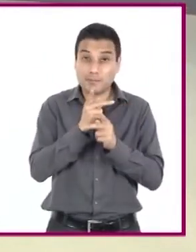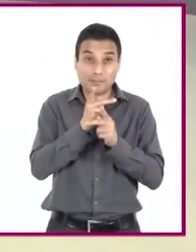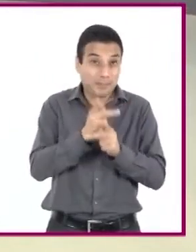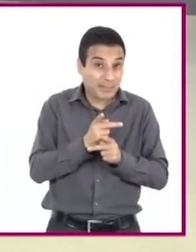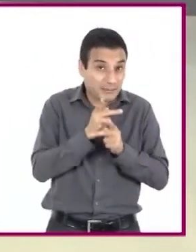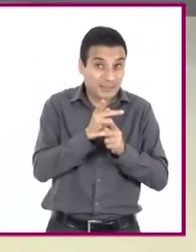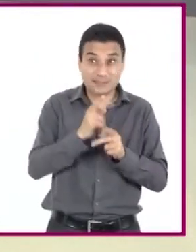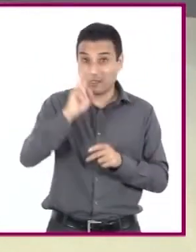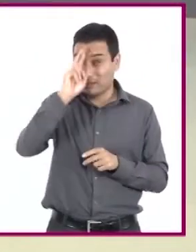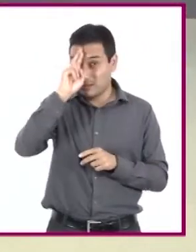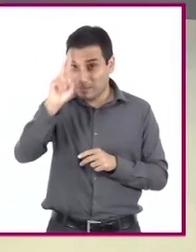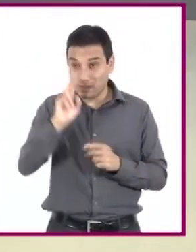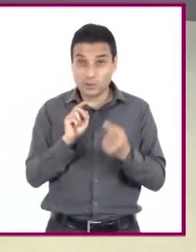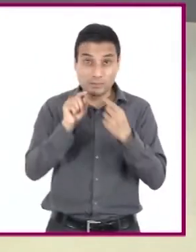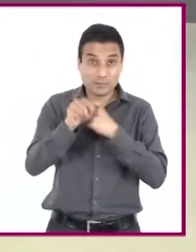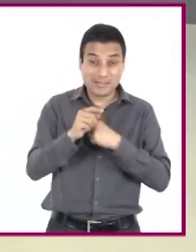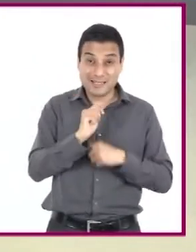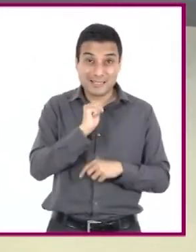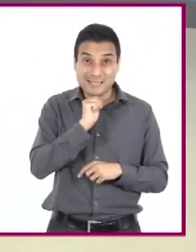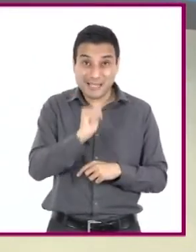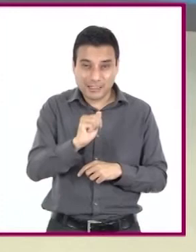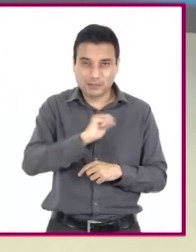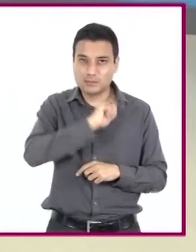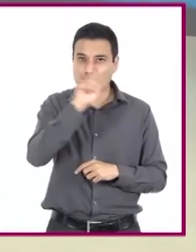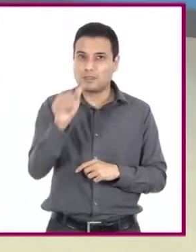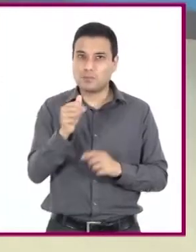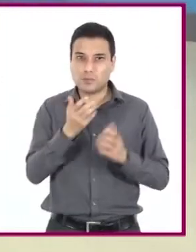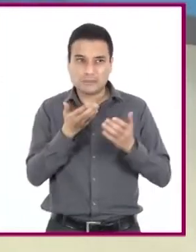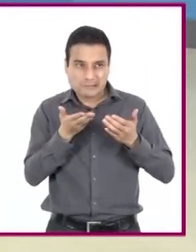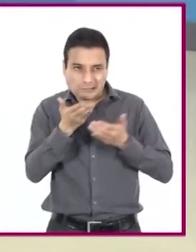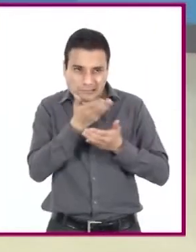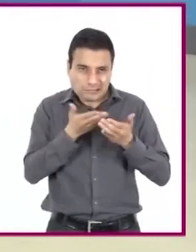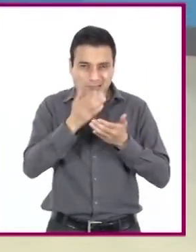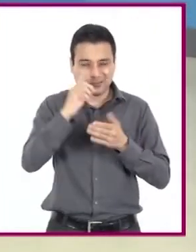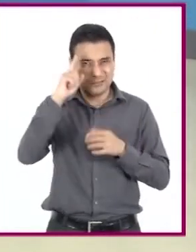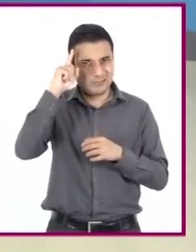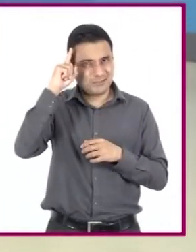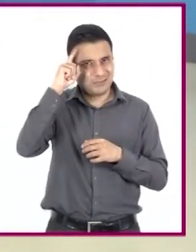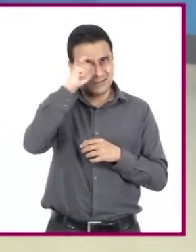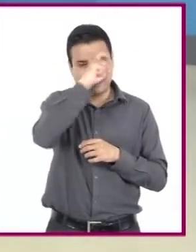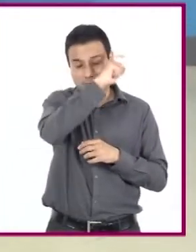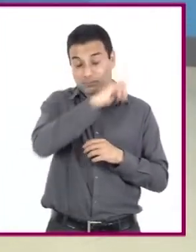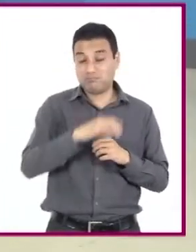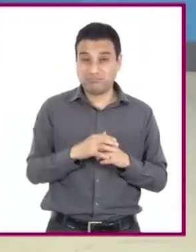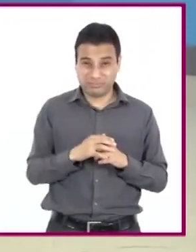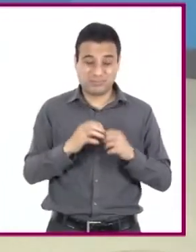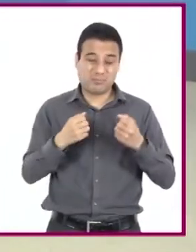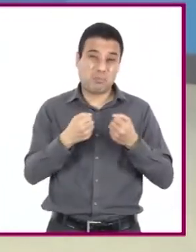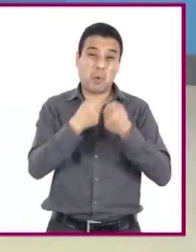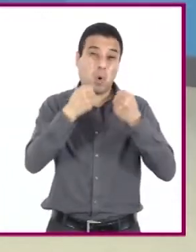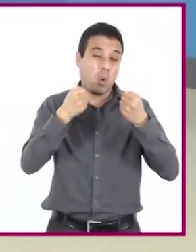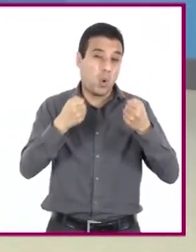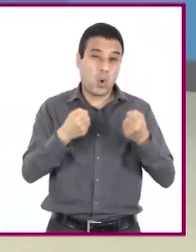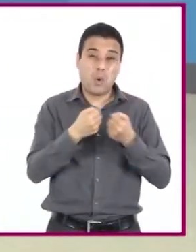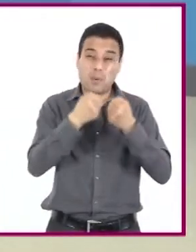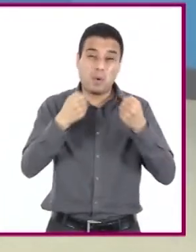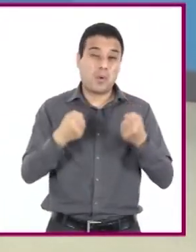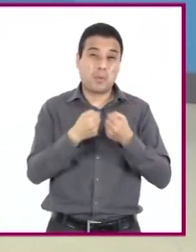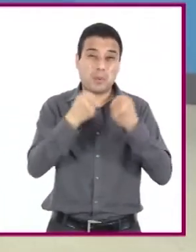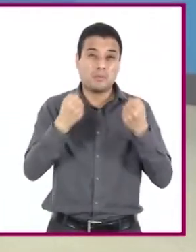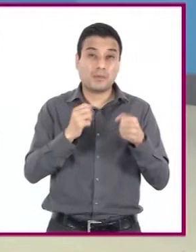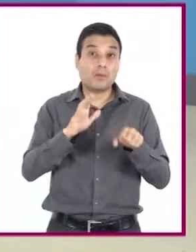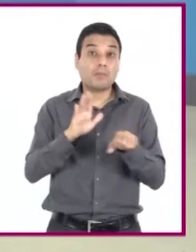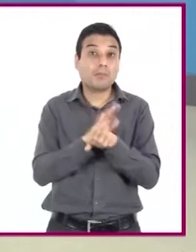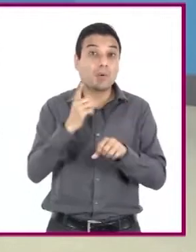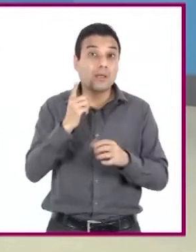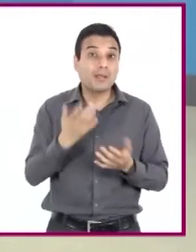y empatía, la convivencia se vuelve muy difícil para todas y todos, porque es como si estuvieran